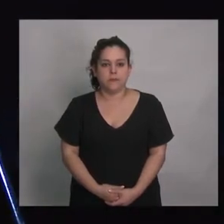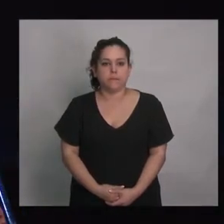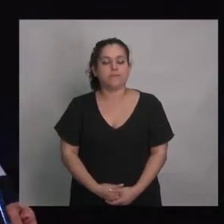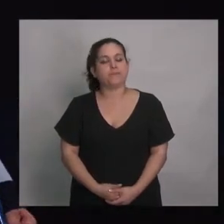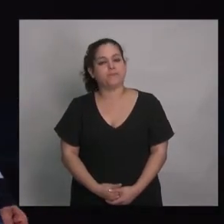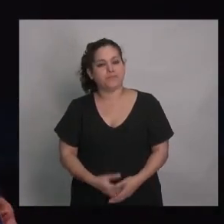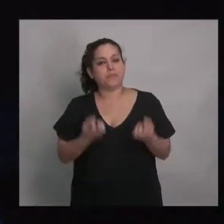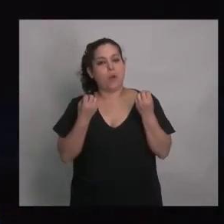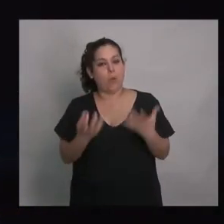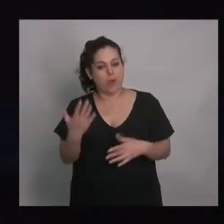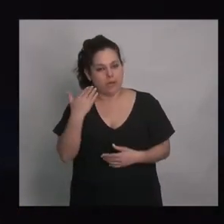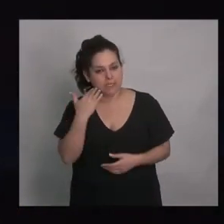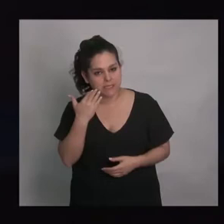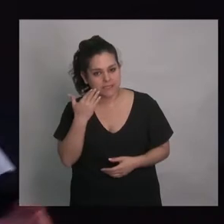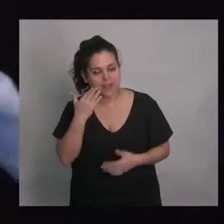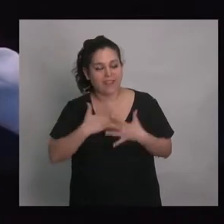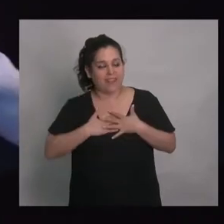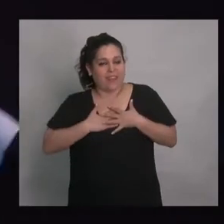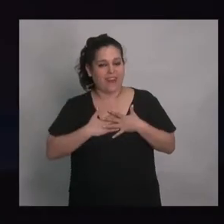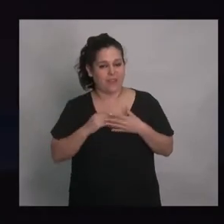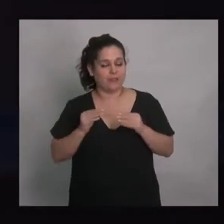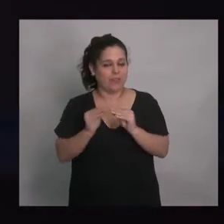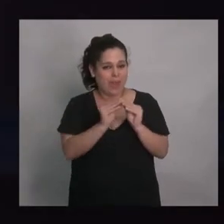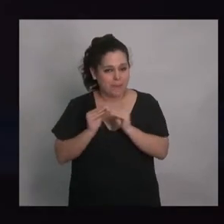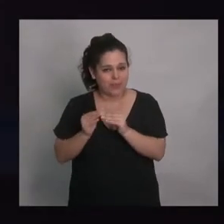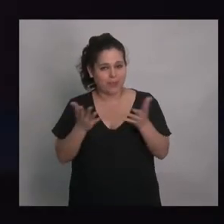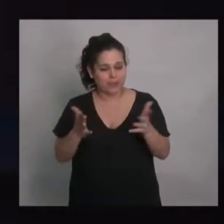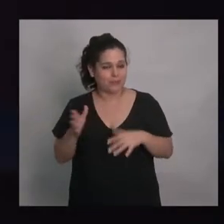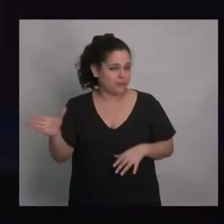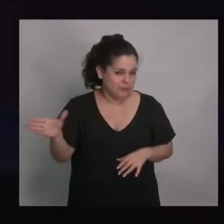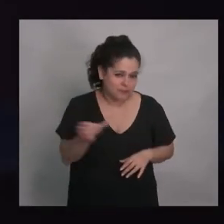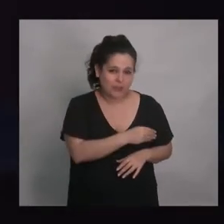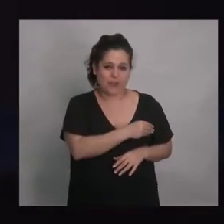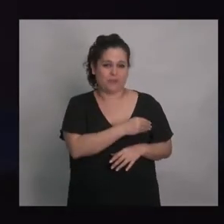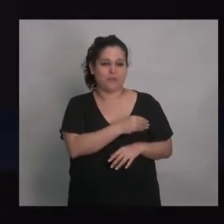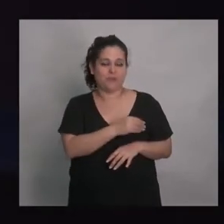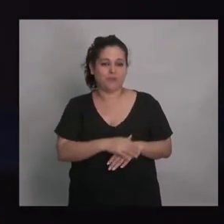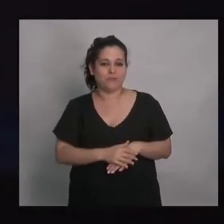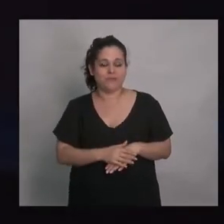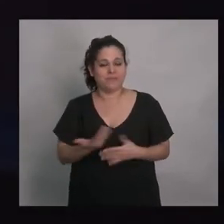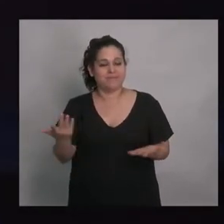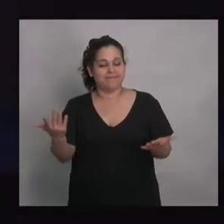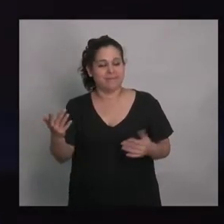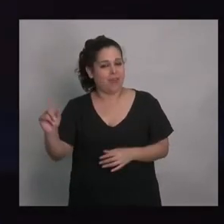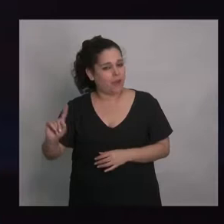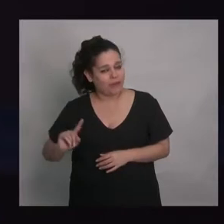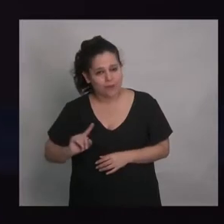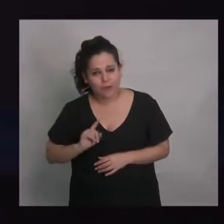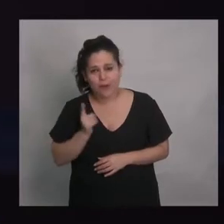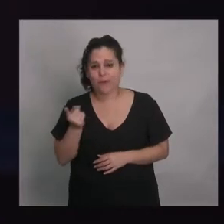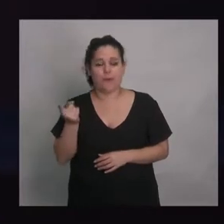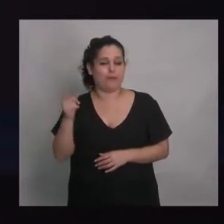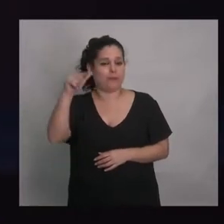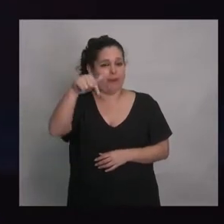voy a mover las tardes queridísimos amigos todos qué orgullo tenerlos